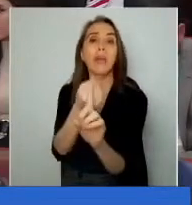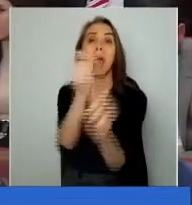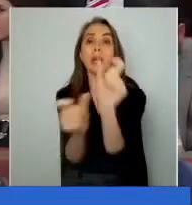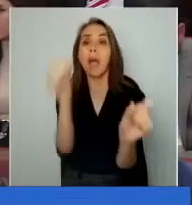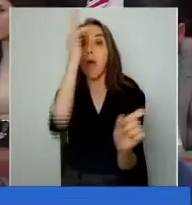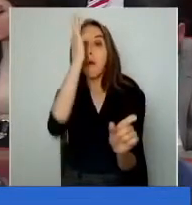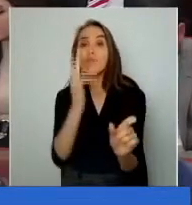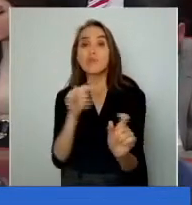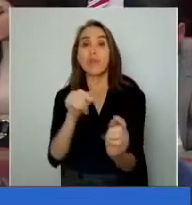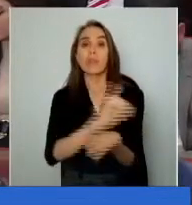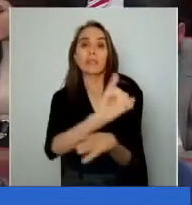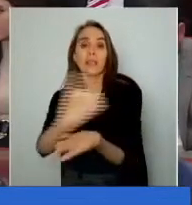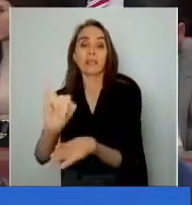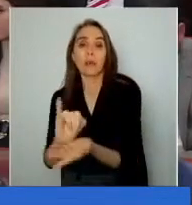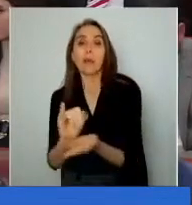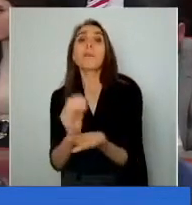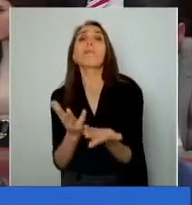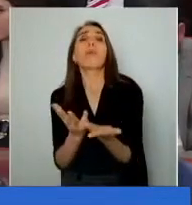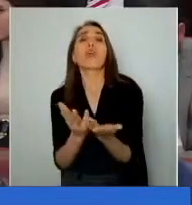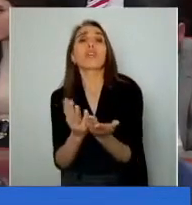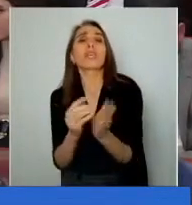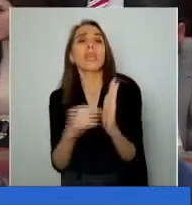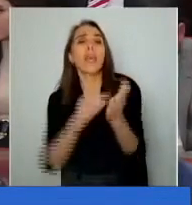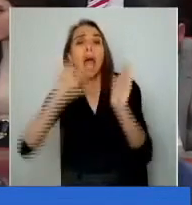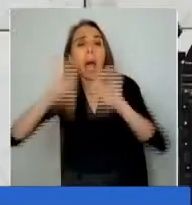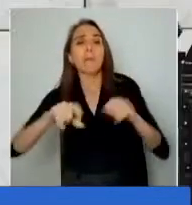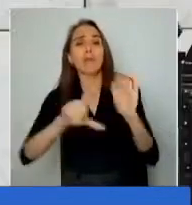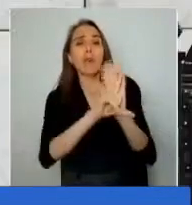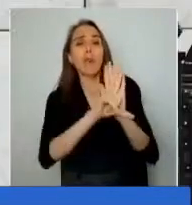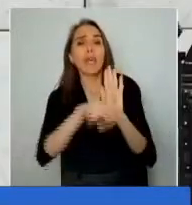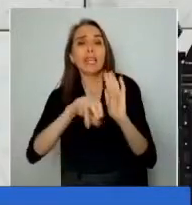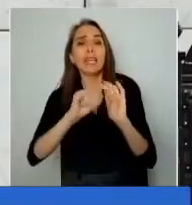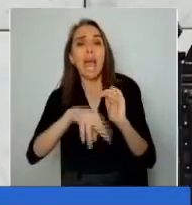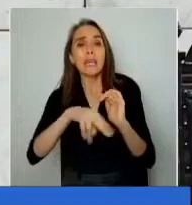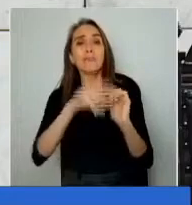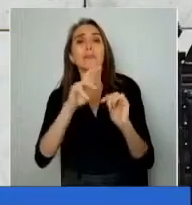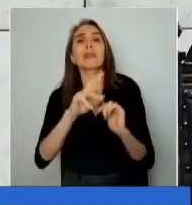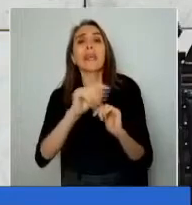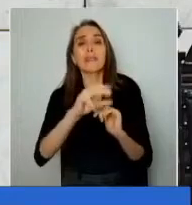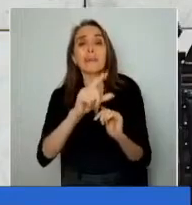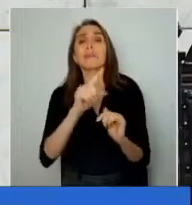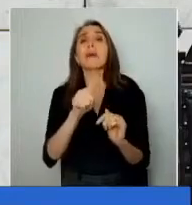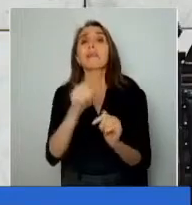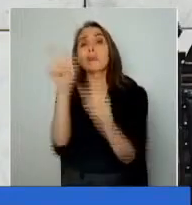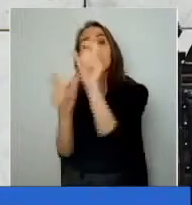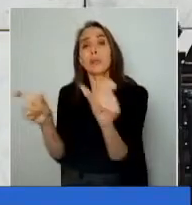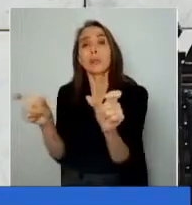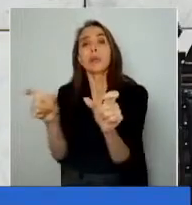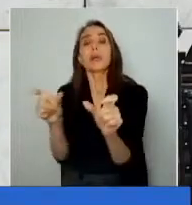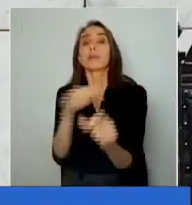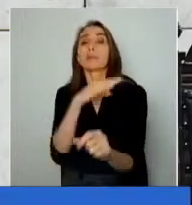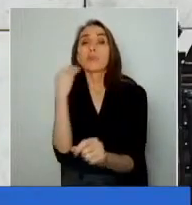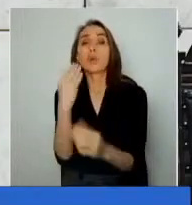de los cobardes asesinatos a los mártires de nuestras policías